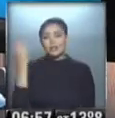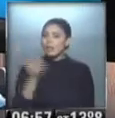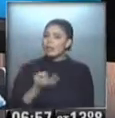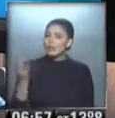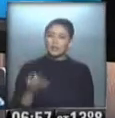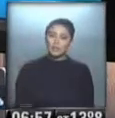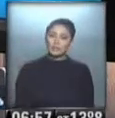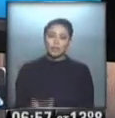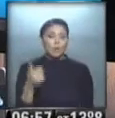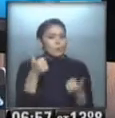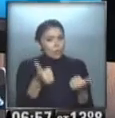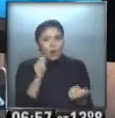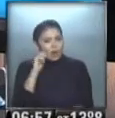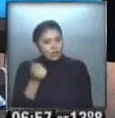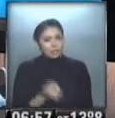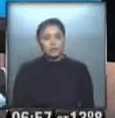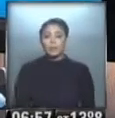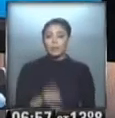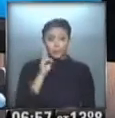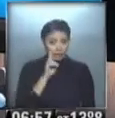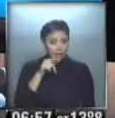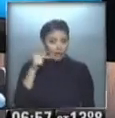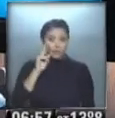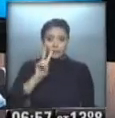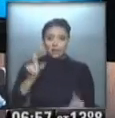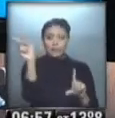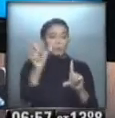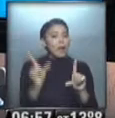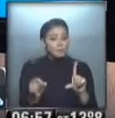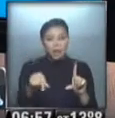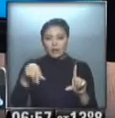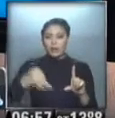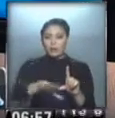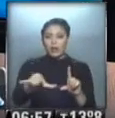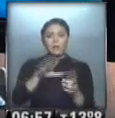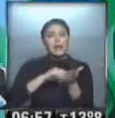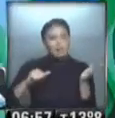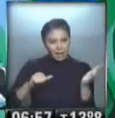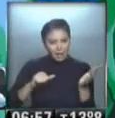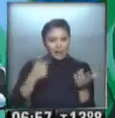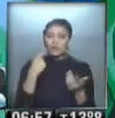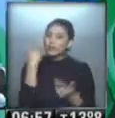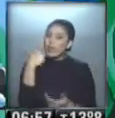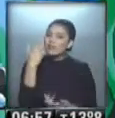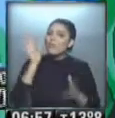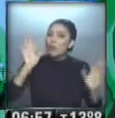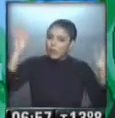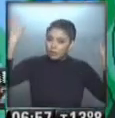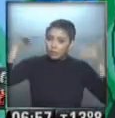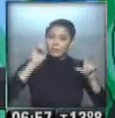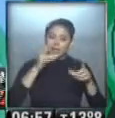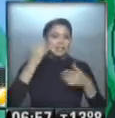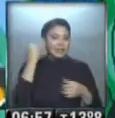está hermoso. Está muy lindo, muy pero linda. ¿Viste, Cari, que en el mapa habíamos puesto por la zona de Bahía Blanca probabilidad de tormenta? Allí está